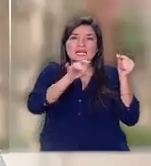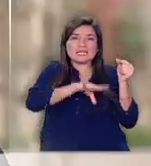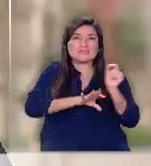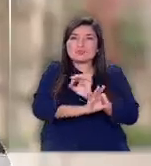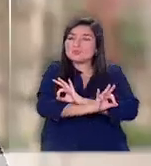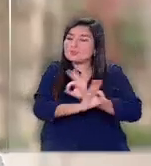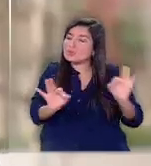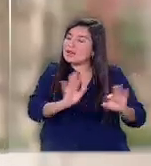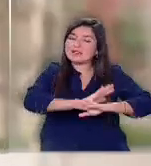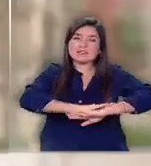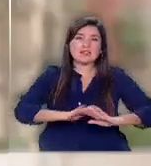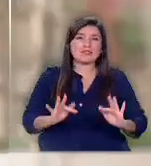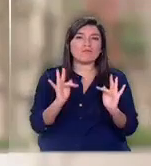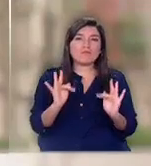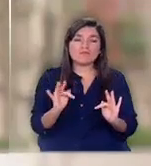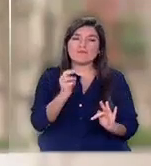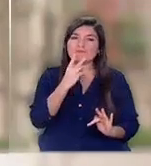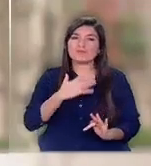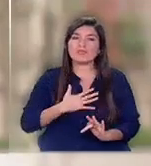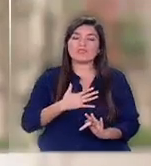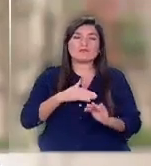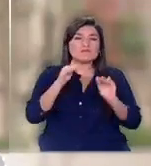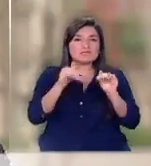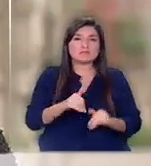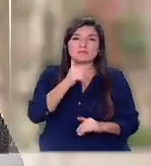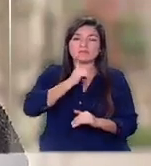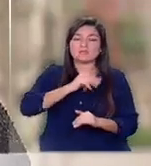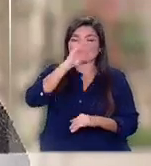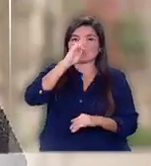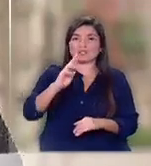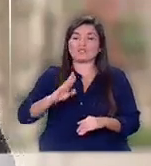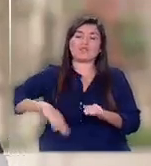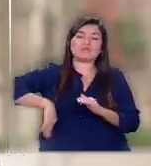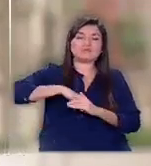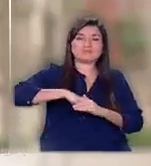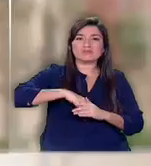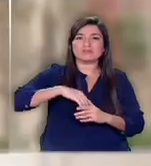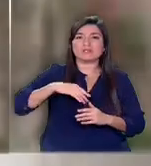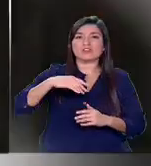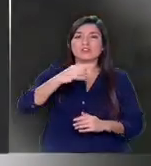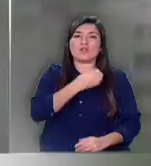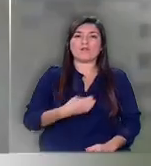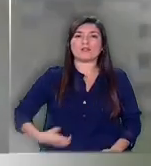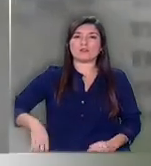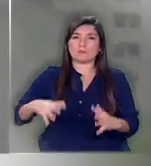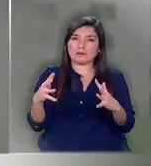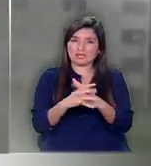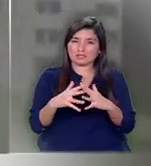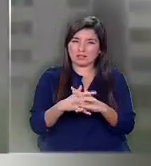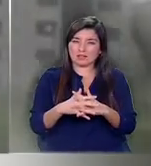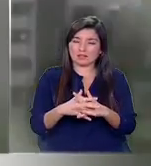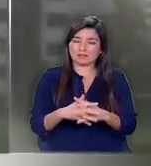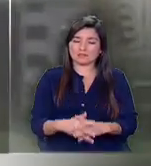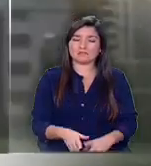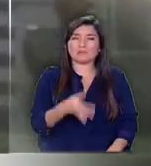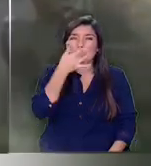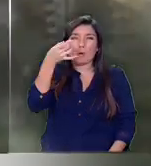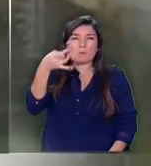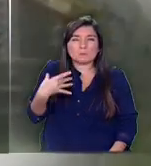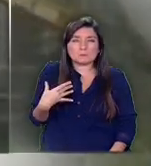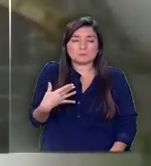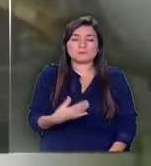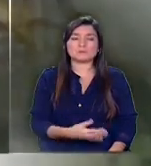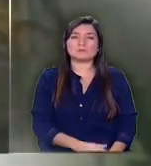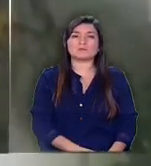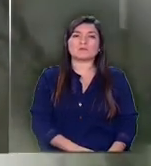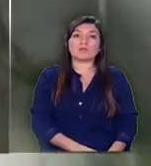vida pasen estos atropellos tan atroces que hizo el gobierno militar. Desde el municipio no hubo más